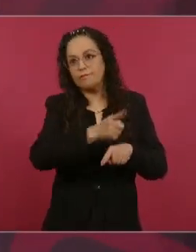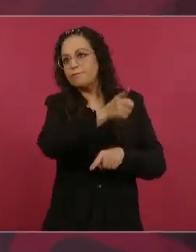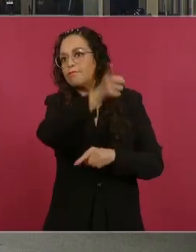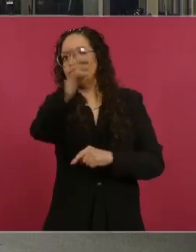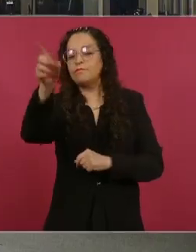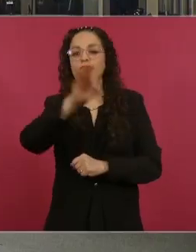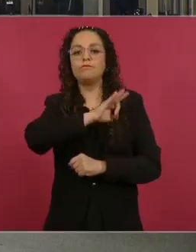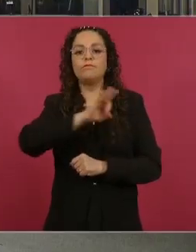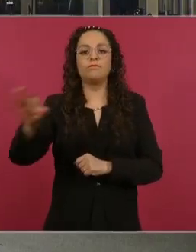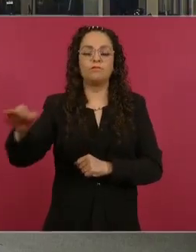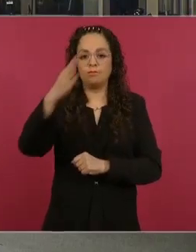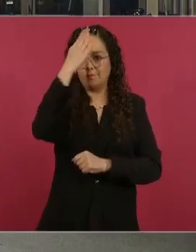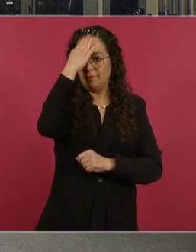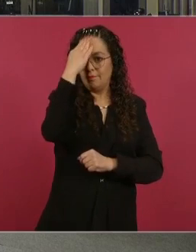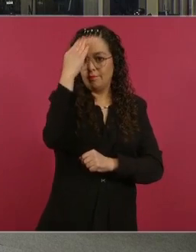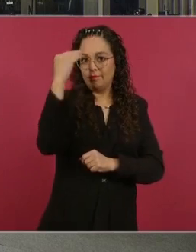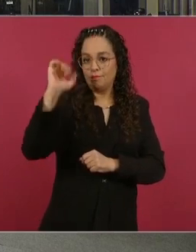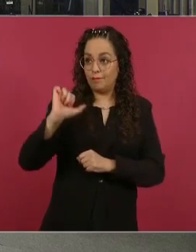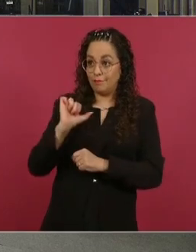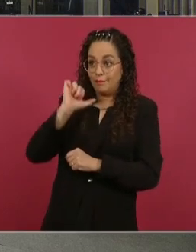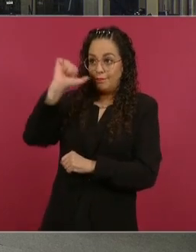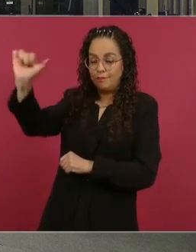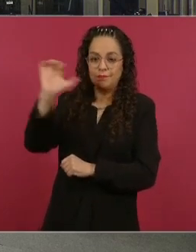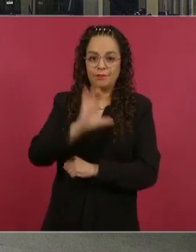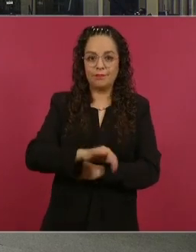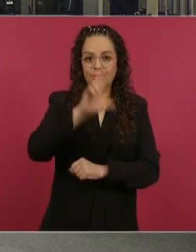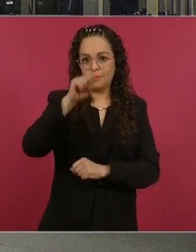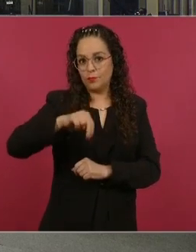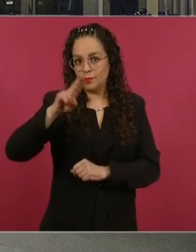Cancún. Pero no solo eso, sino